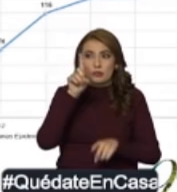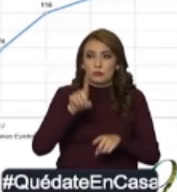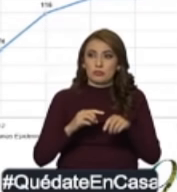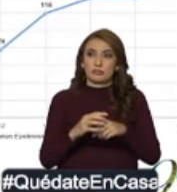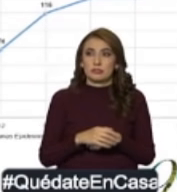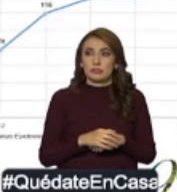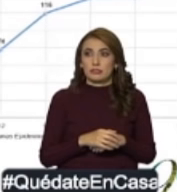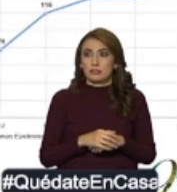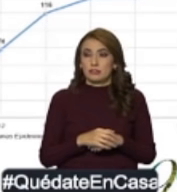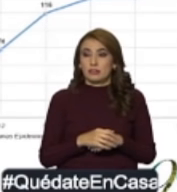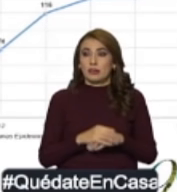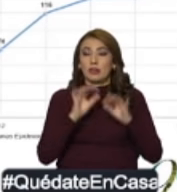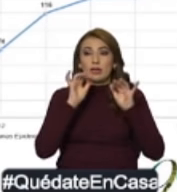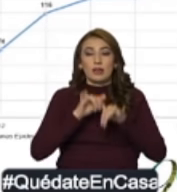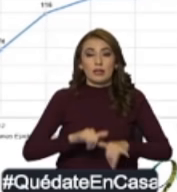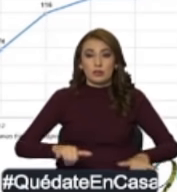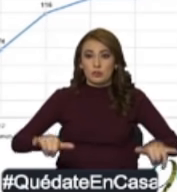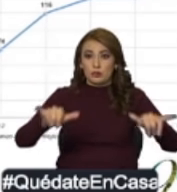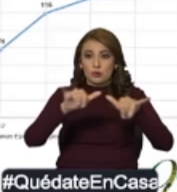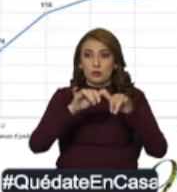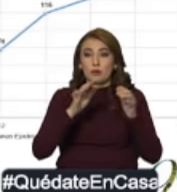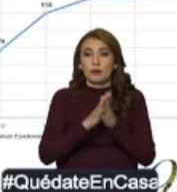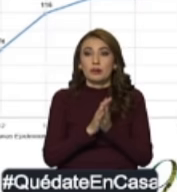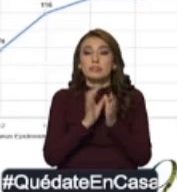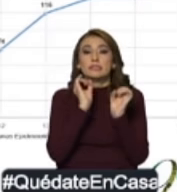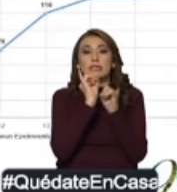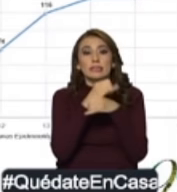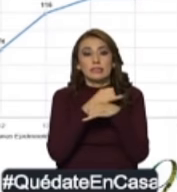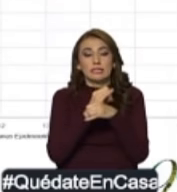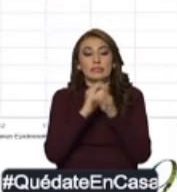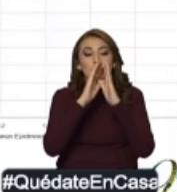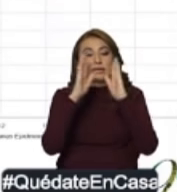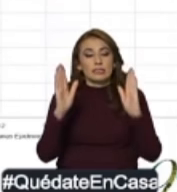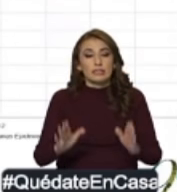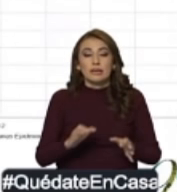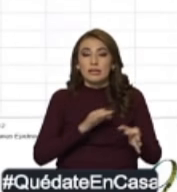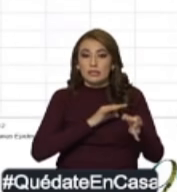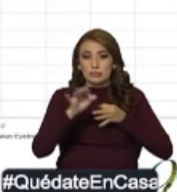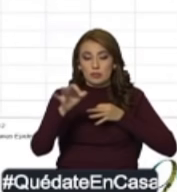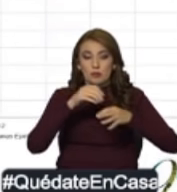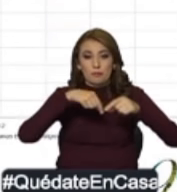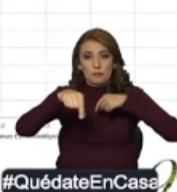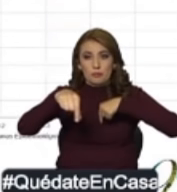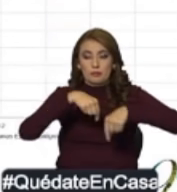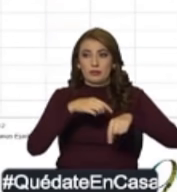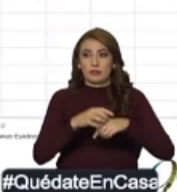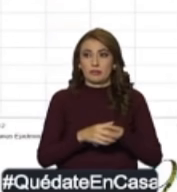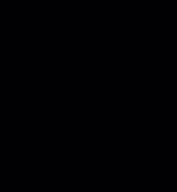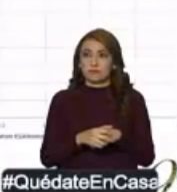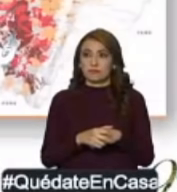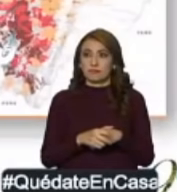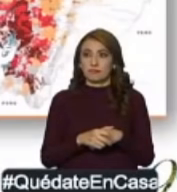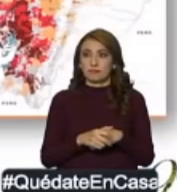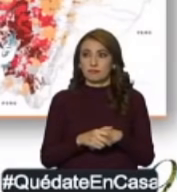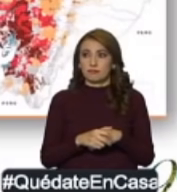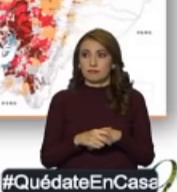epidemiológica. A continuación, el ingeniero Edison Bravo va a explicar la parte de movilidad.